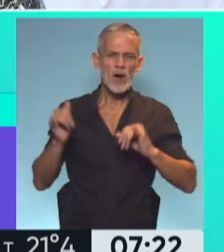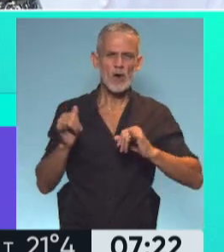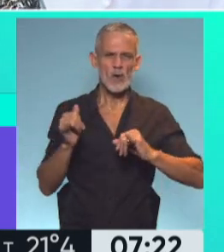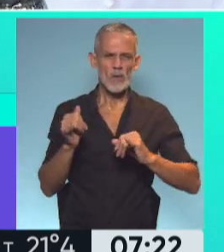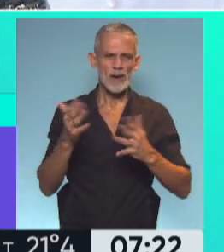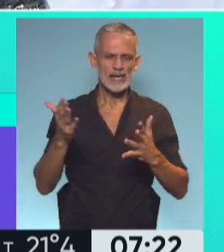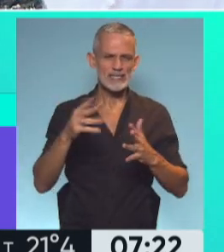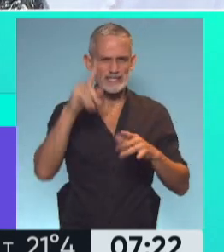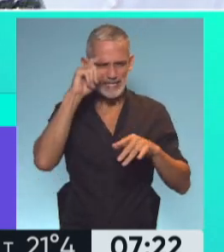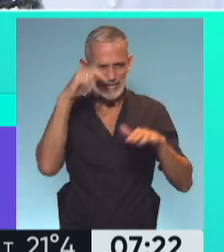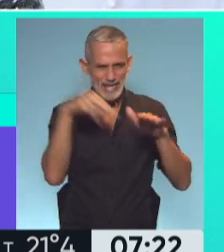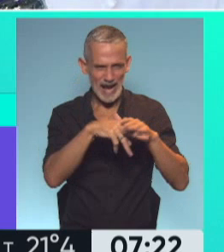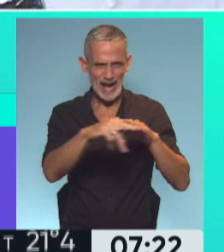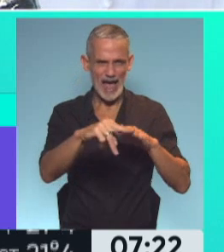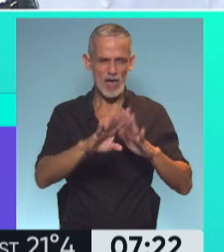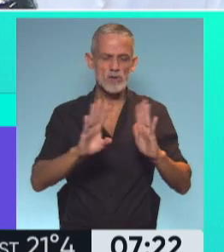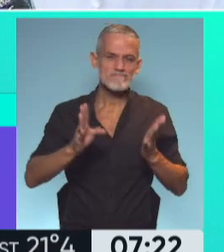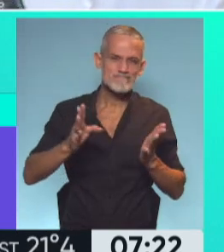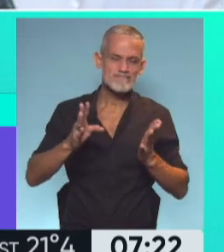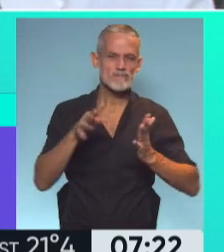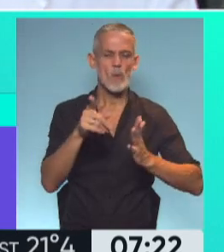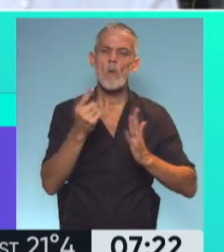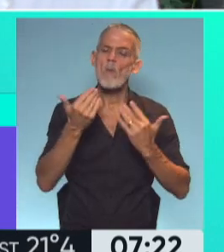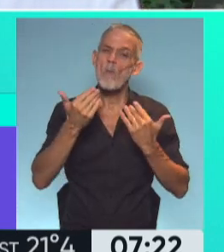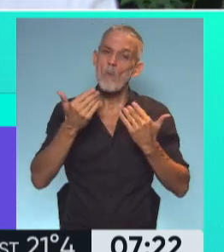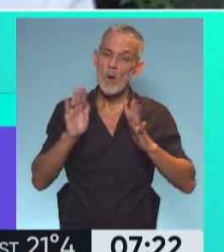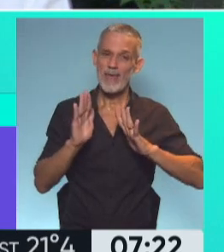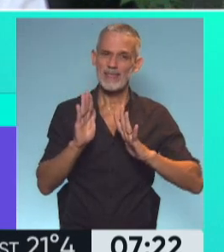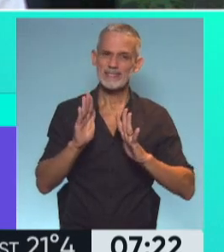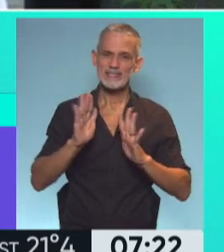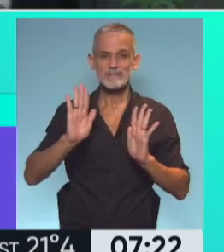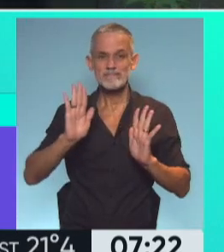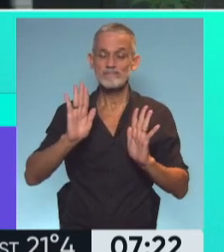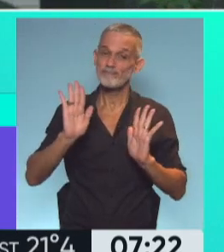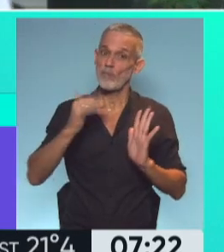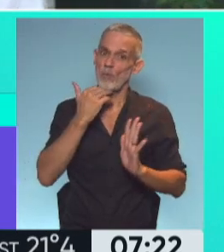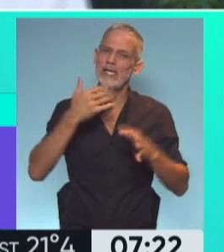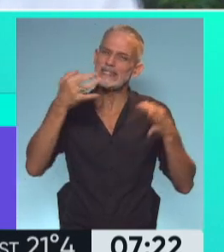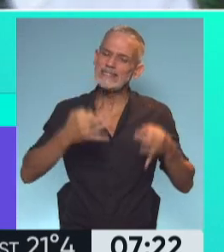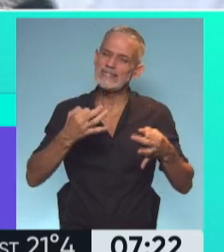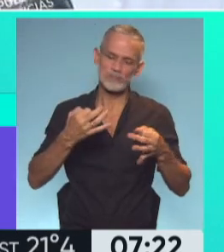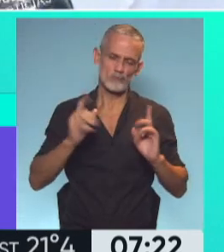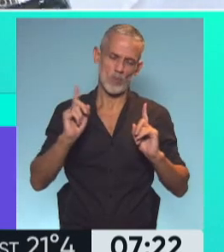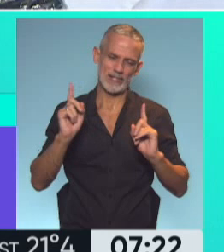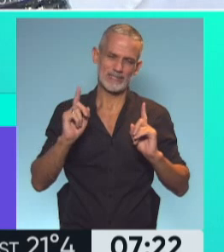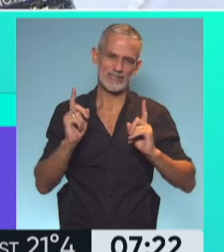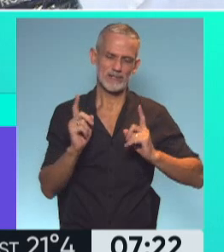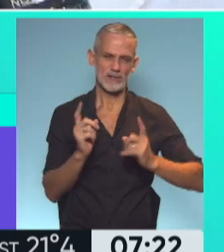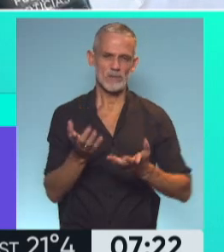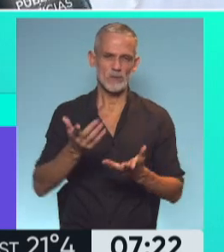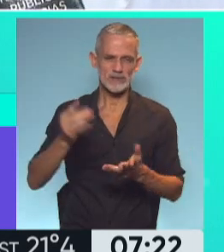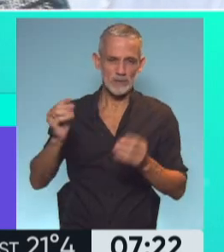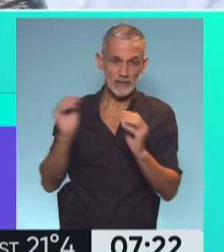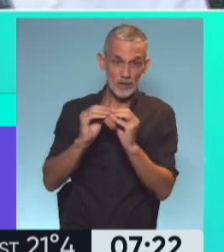en terapia intensiva, pero esto puede ser una afirmación temeraria. Sí le puedo decir que